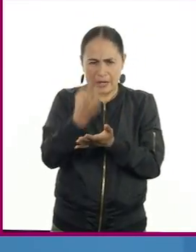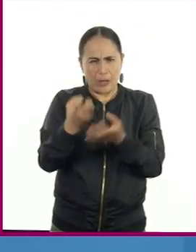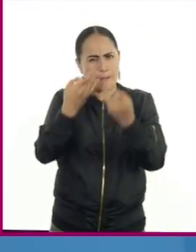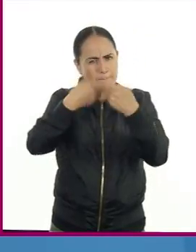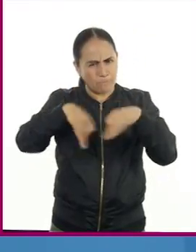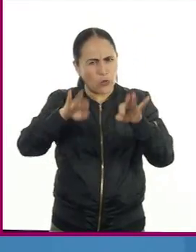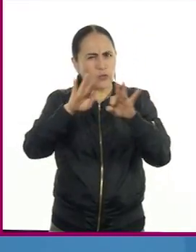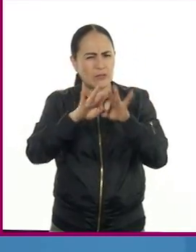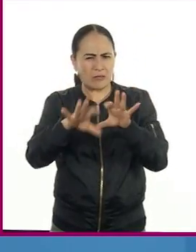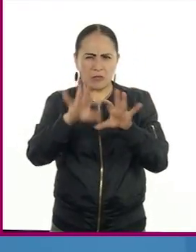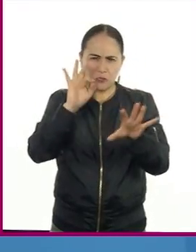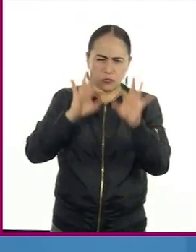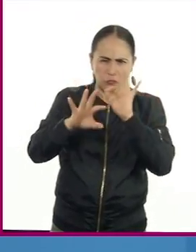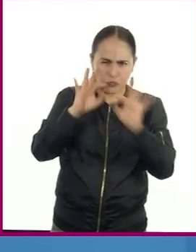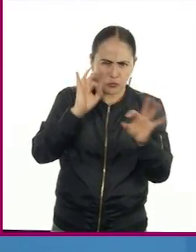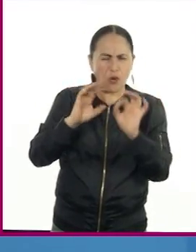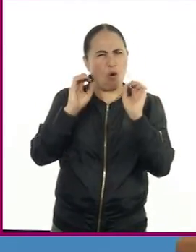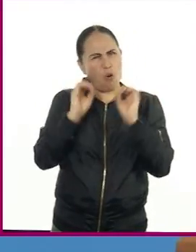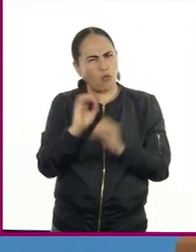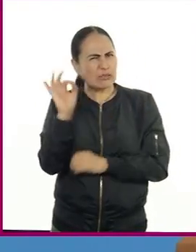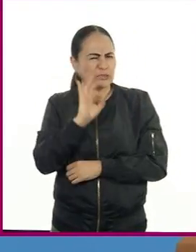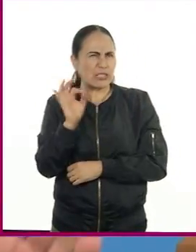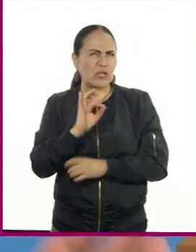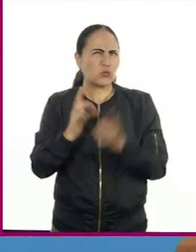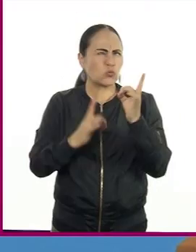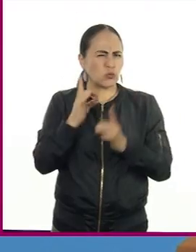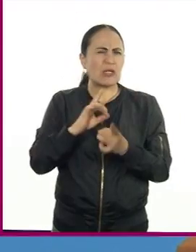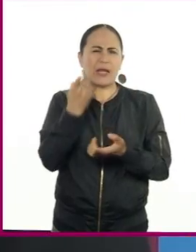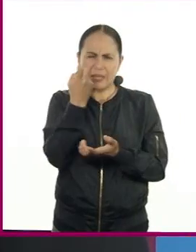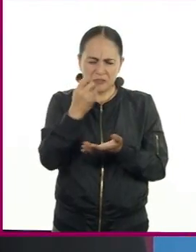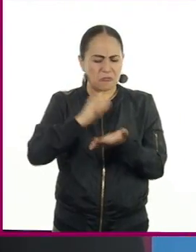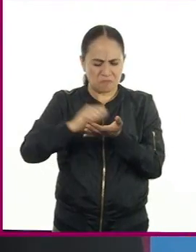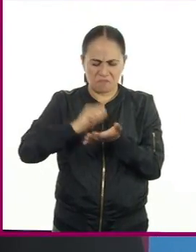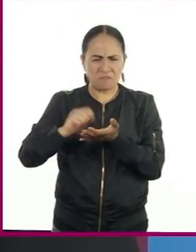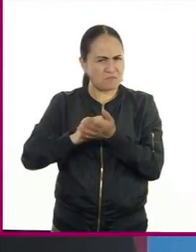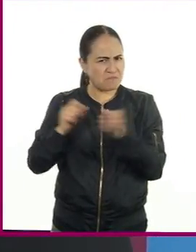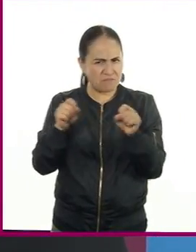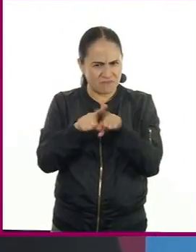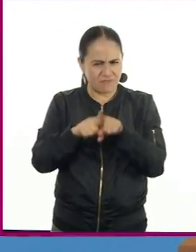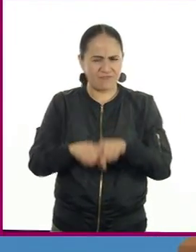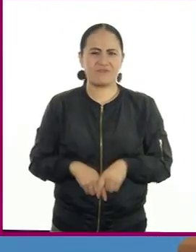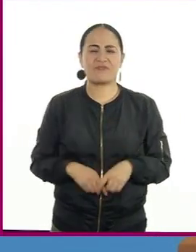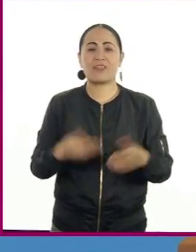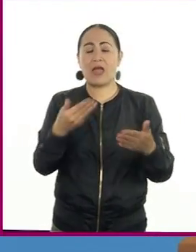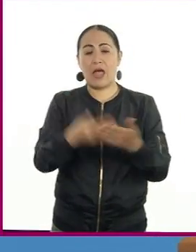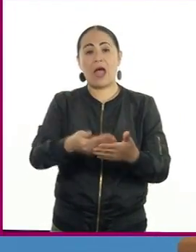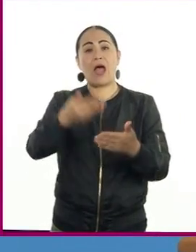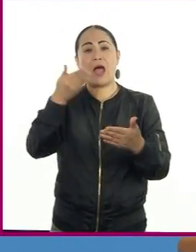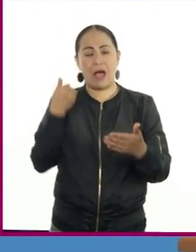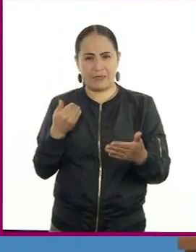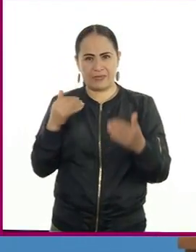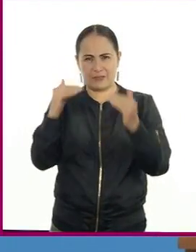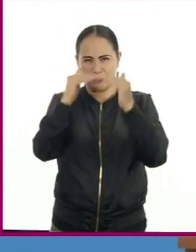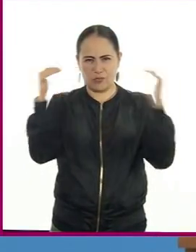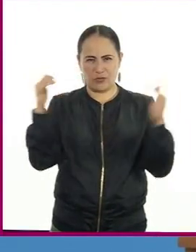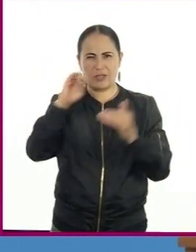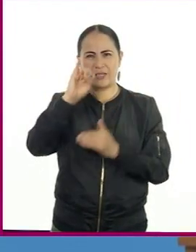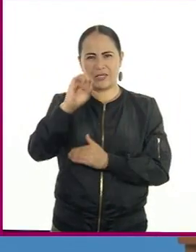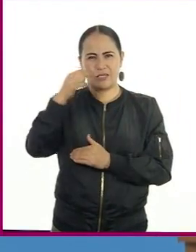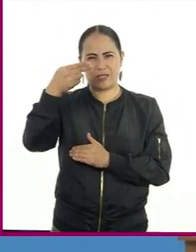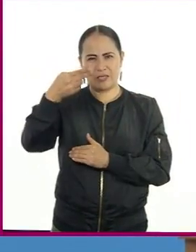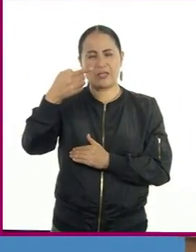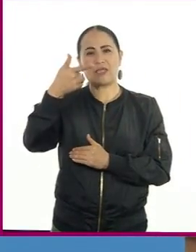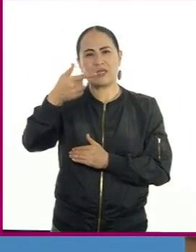relevante o lo que les genere duda. Maestra, antes de revisar a la igualdad como valor y